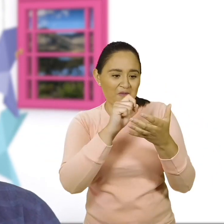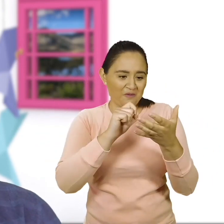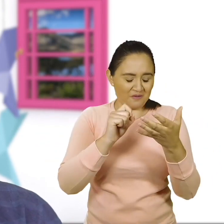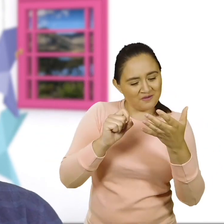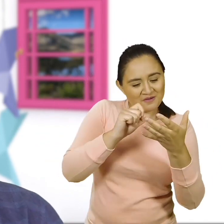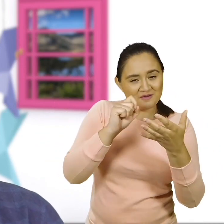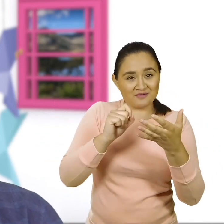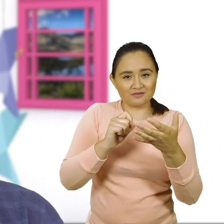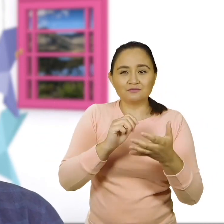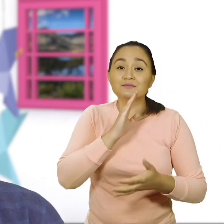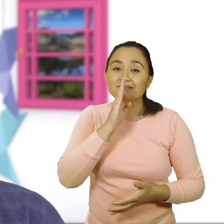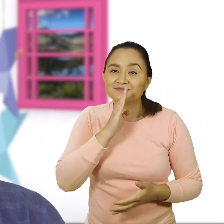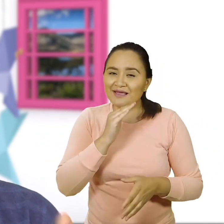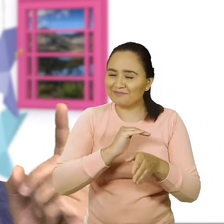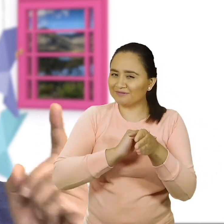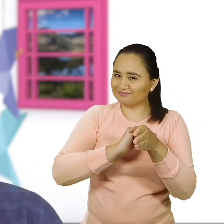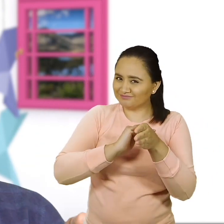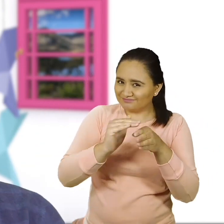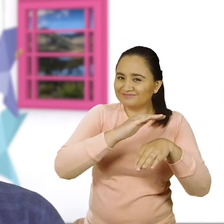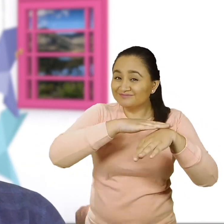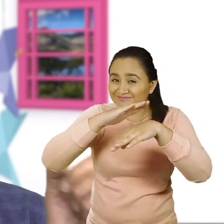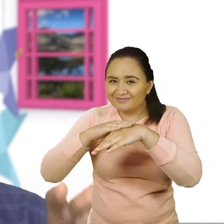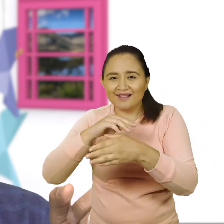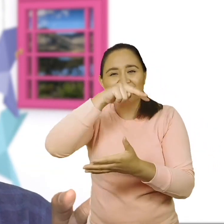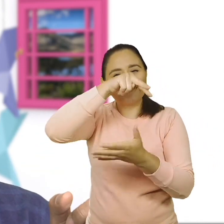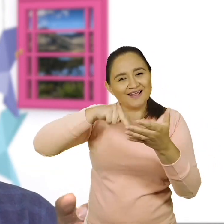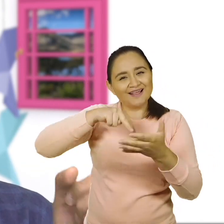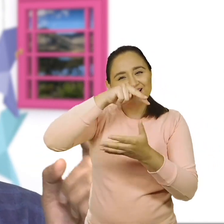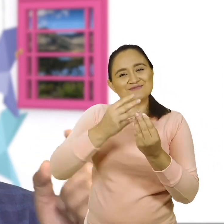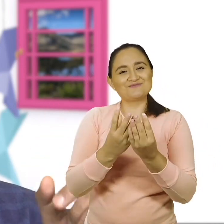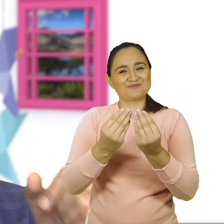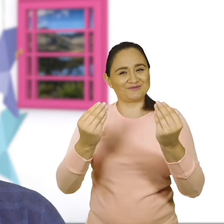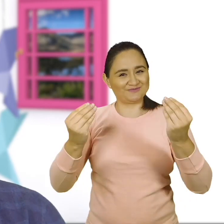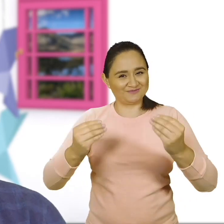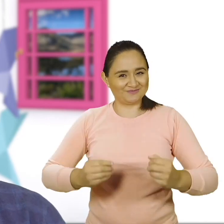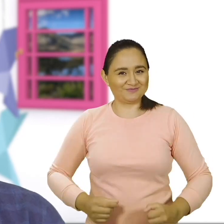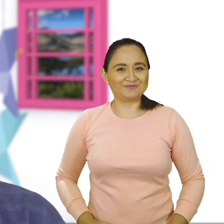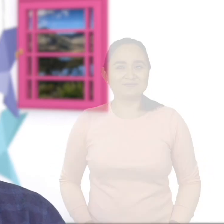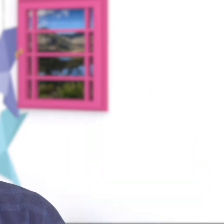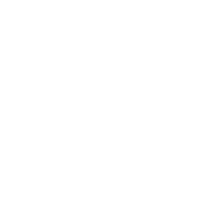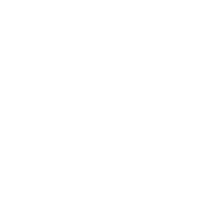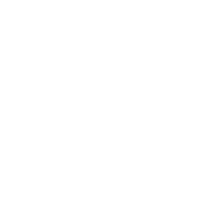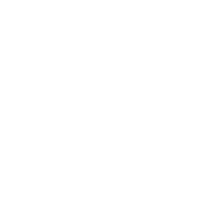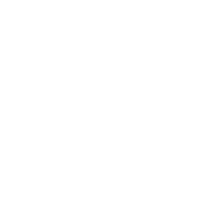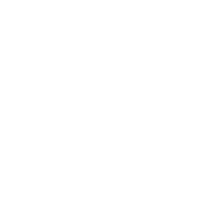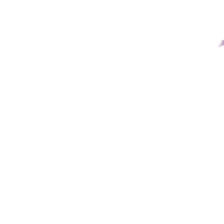puedes convertirte en un escritor, pero siempre leyendo mucho.